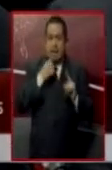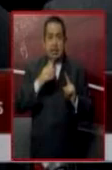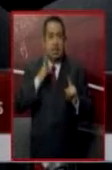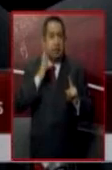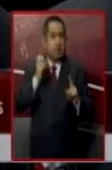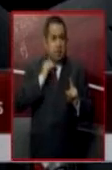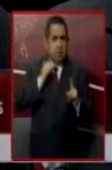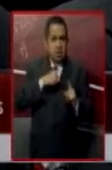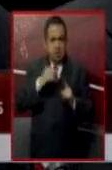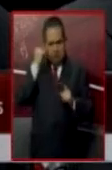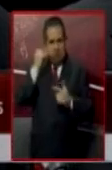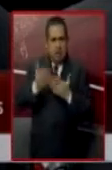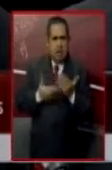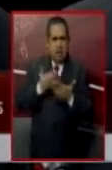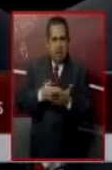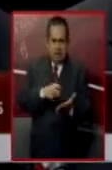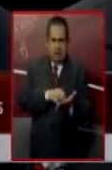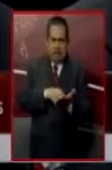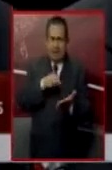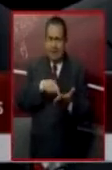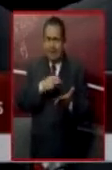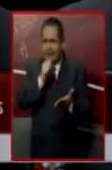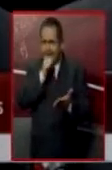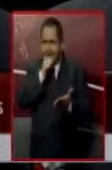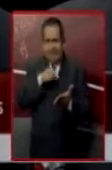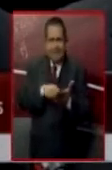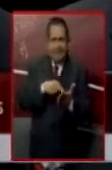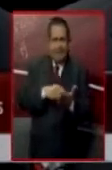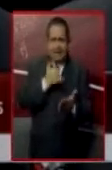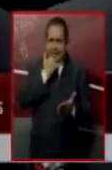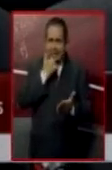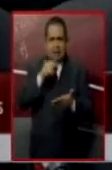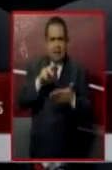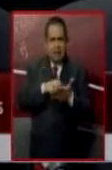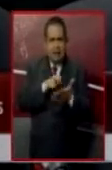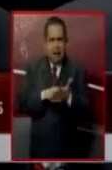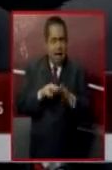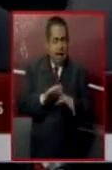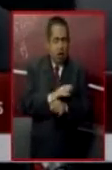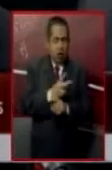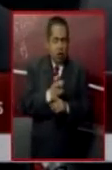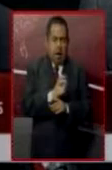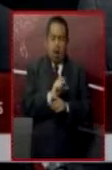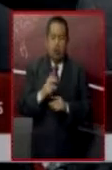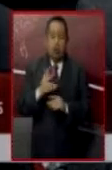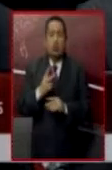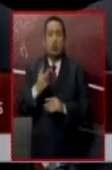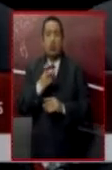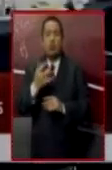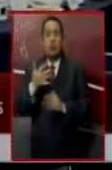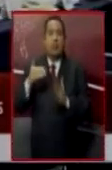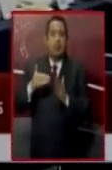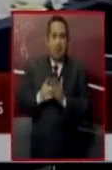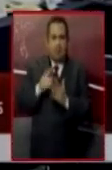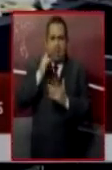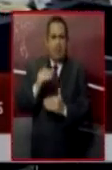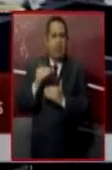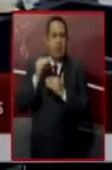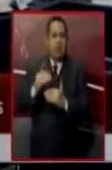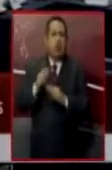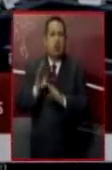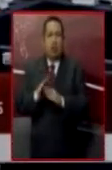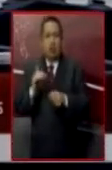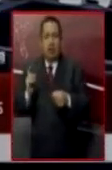Alta proponía realizar cambios a este proyecto, entre ellos elevar de 200 a 250 mil pesos el monto para la incorporación